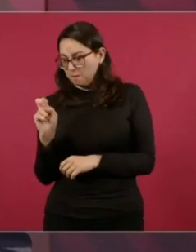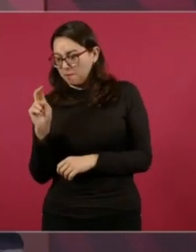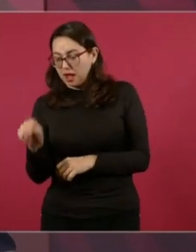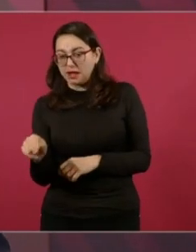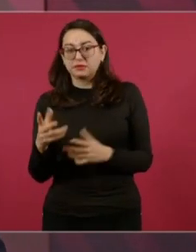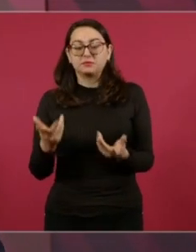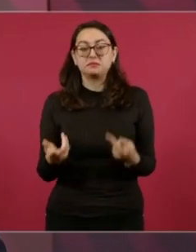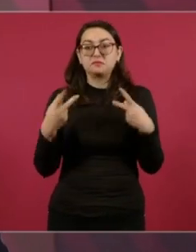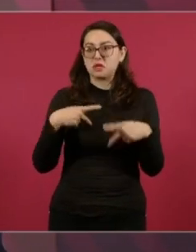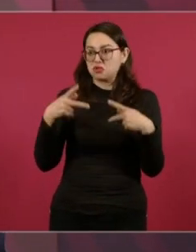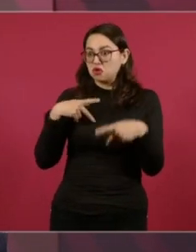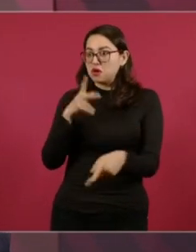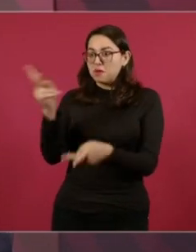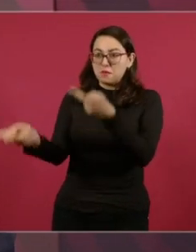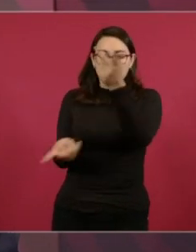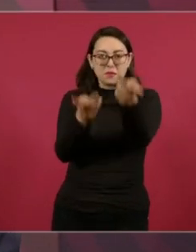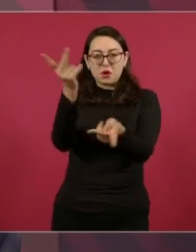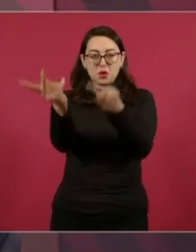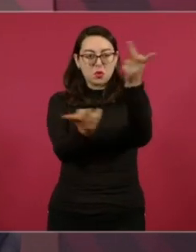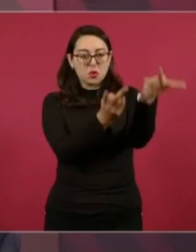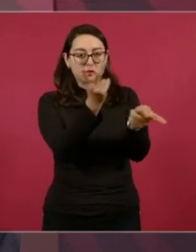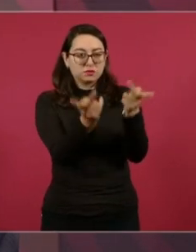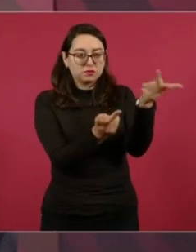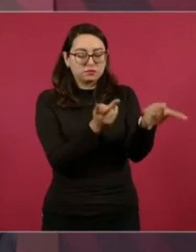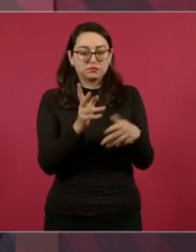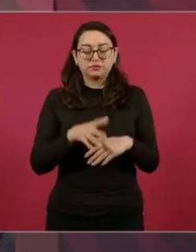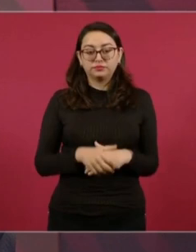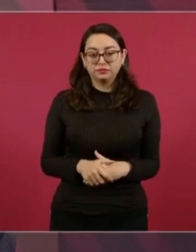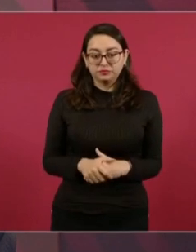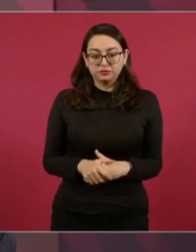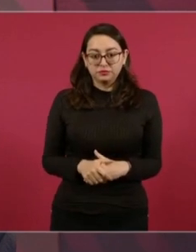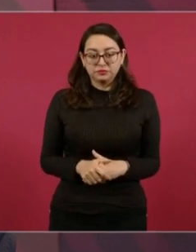Y empiezan a decir los de los medios, ¿no?